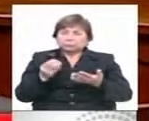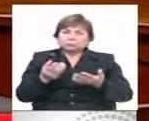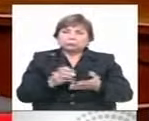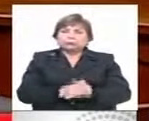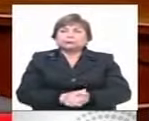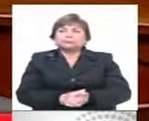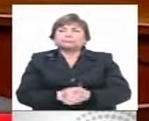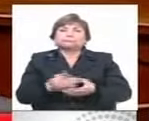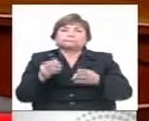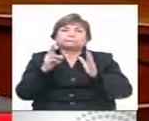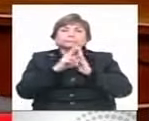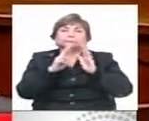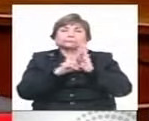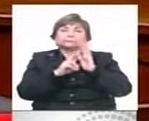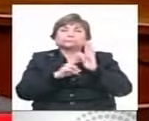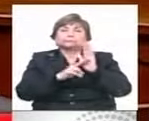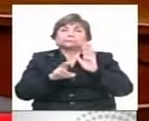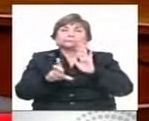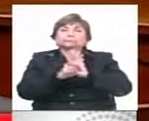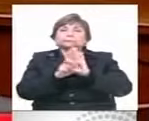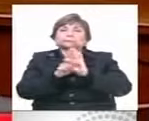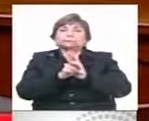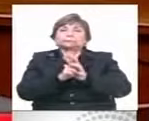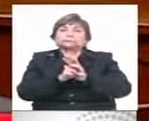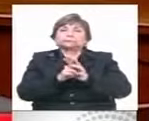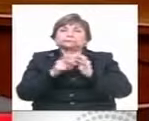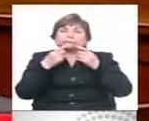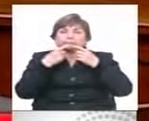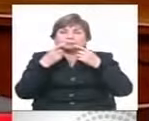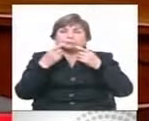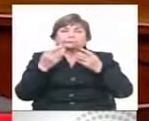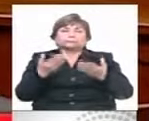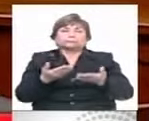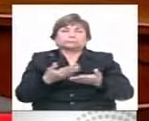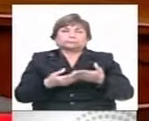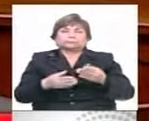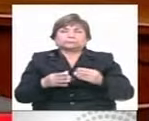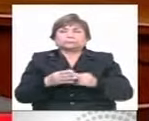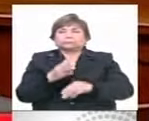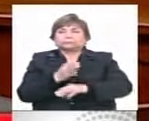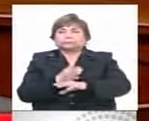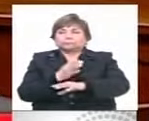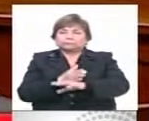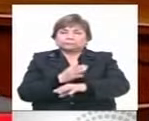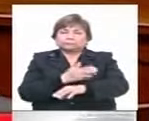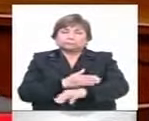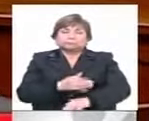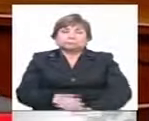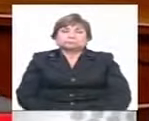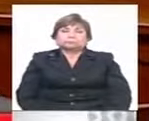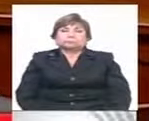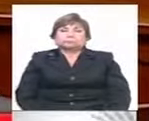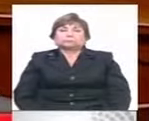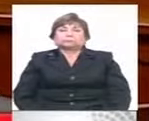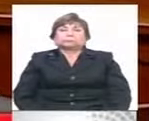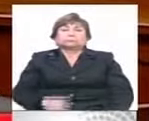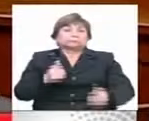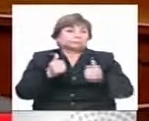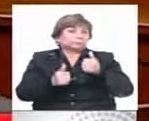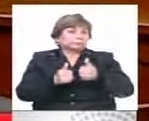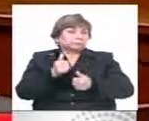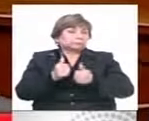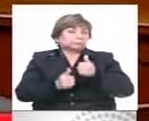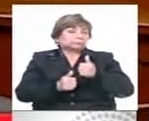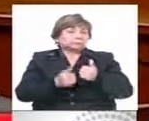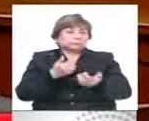de elaborar el reglamento de la Ley de Promoción del Desarrollo del Investigador Científico, lo cual será una